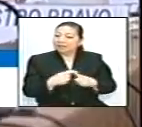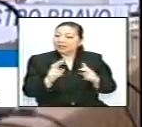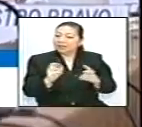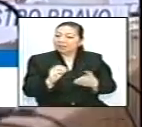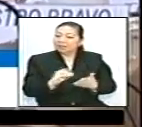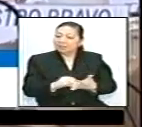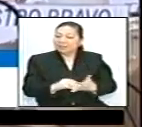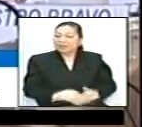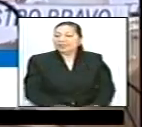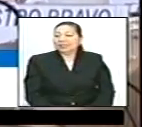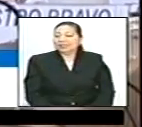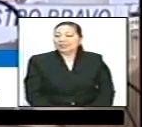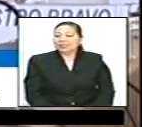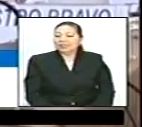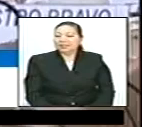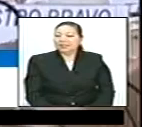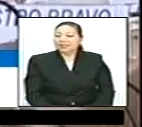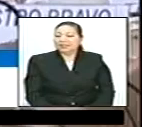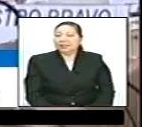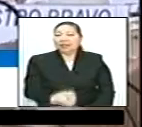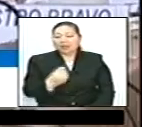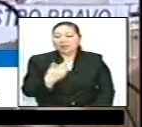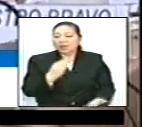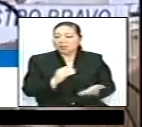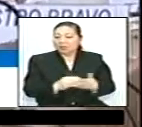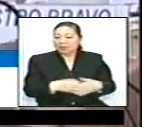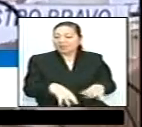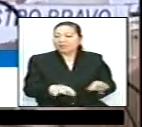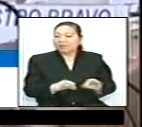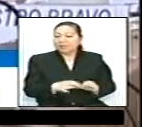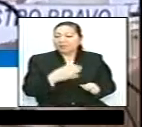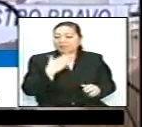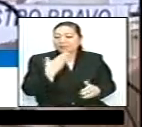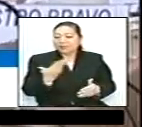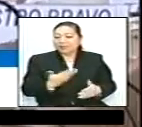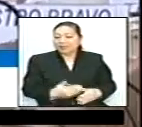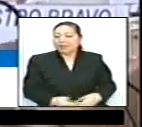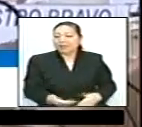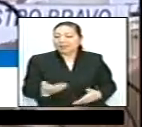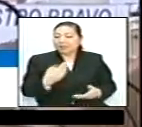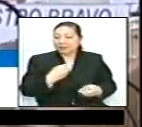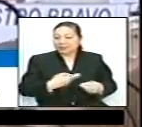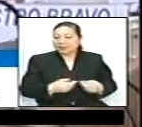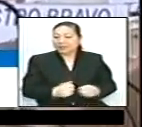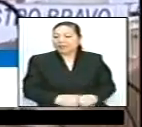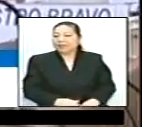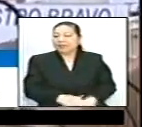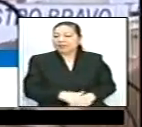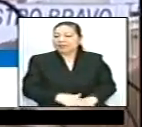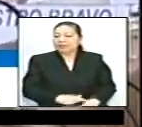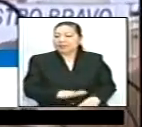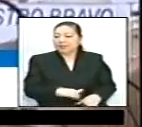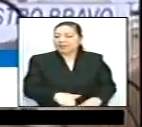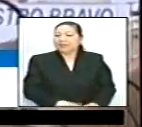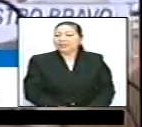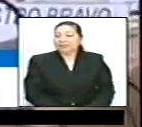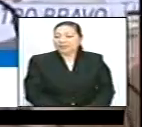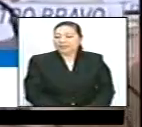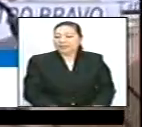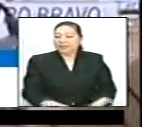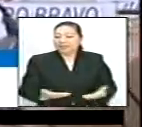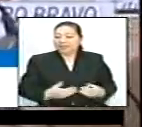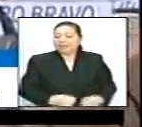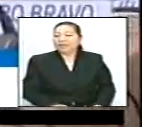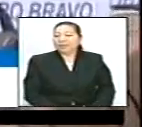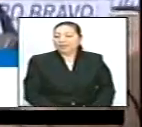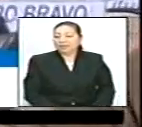más, pero creo que esto es lo más importante a mi juicio, ¿no? Me reservo alguna pregunta final, señor presidente. Gracias. Gracias, ministro,